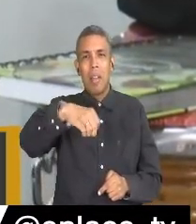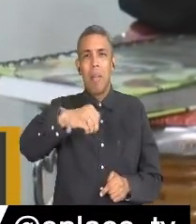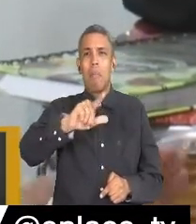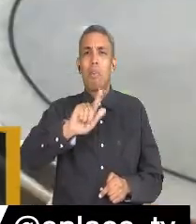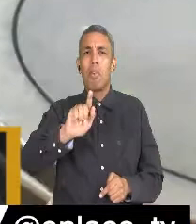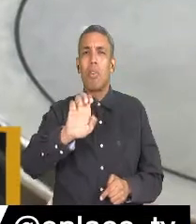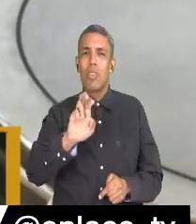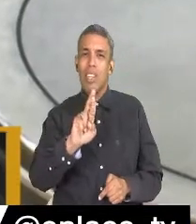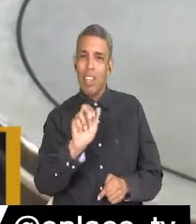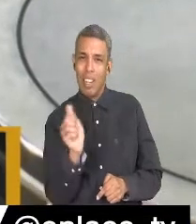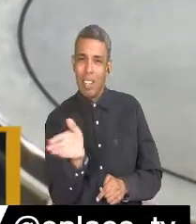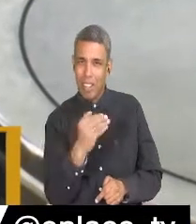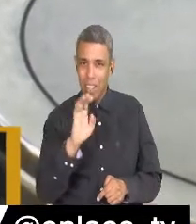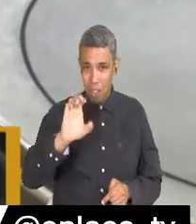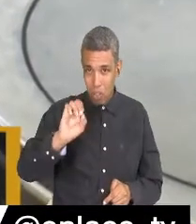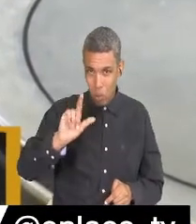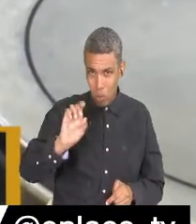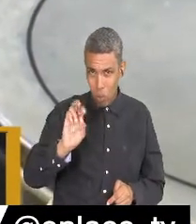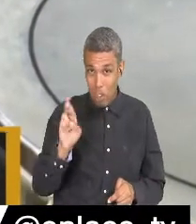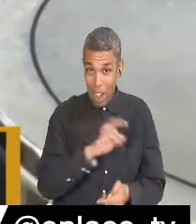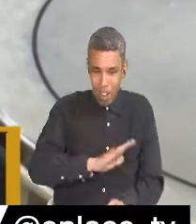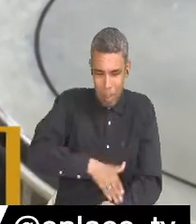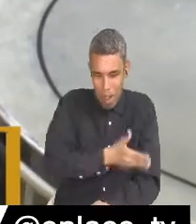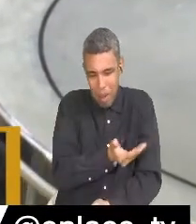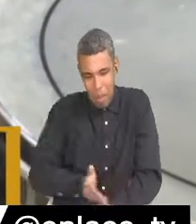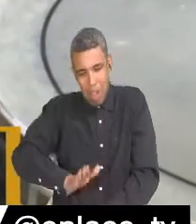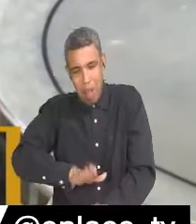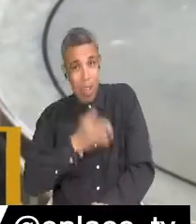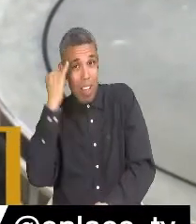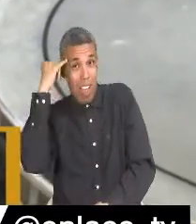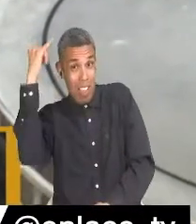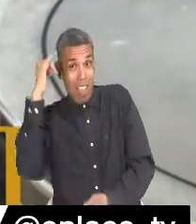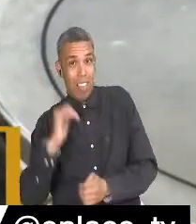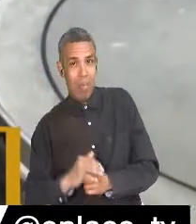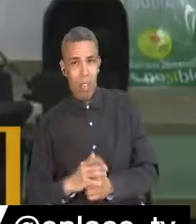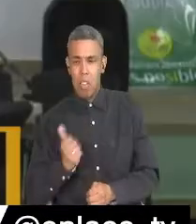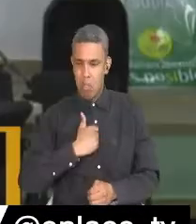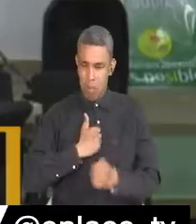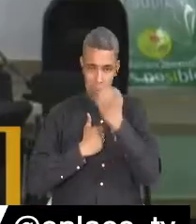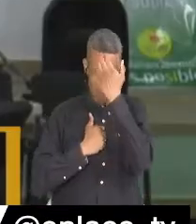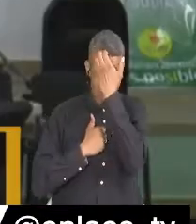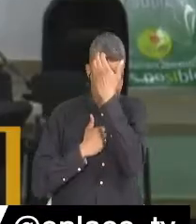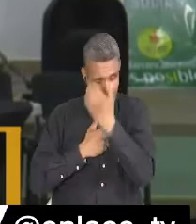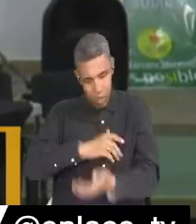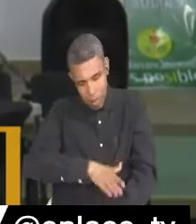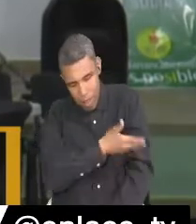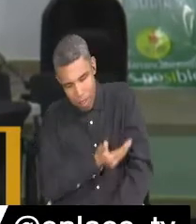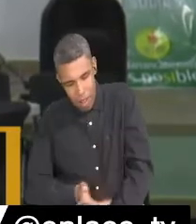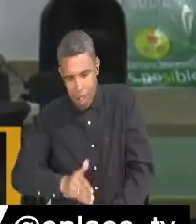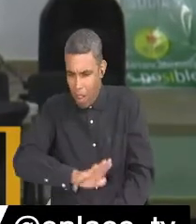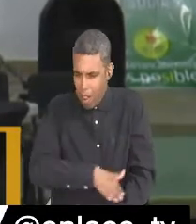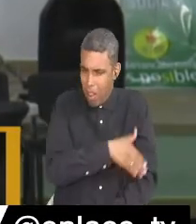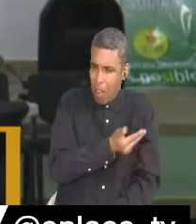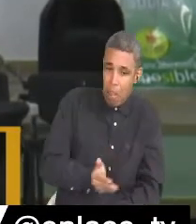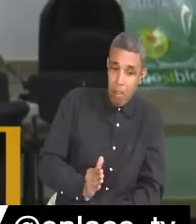Barranca Bermeja, y hay canciones nuestras, por ejemplo el caso mío, tengo una cumbia sonando en México que la han grabado más de 10